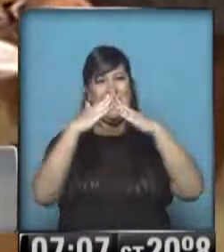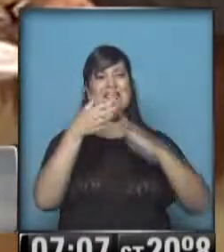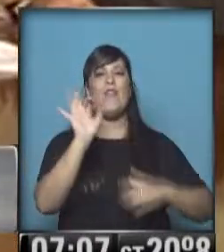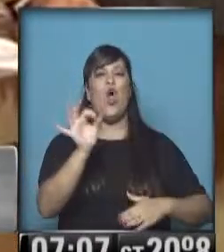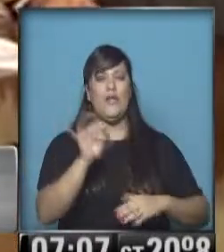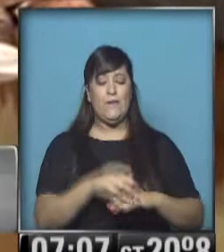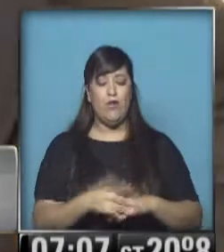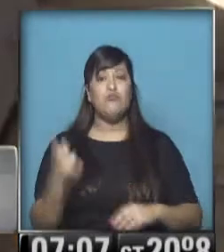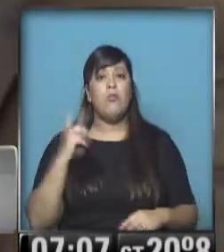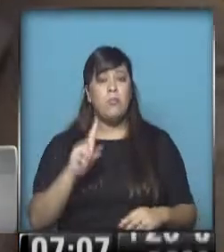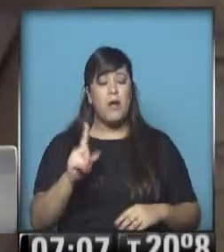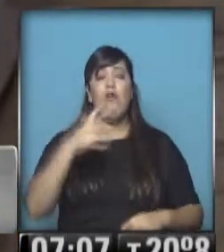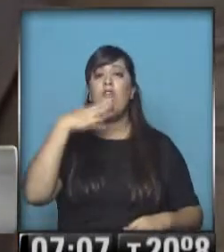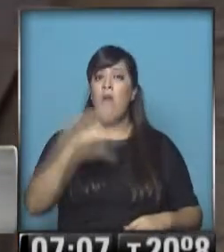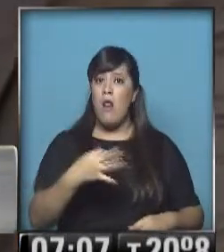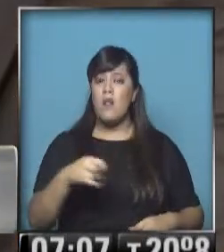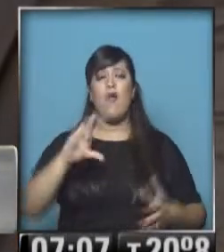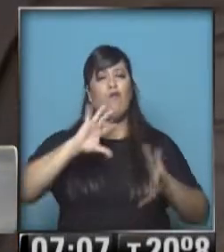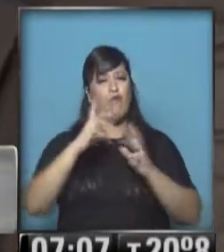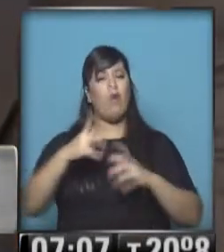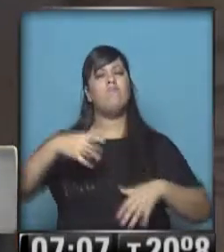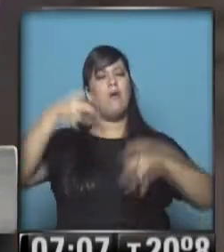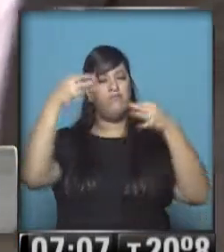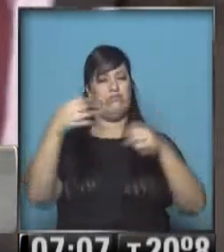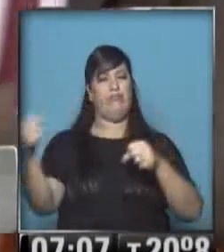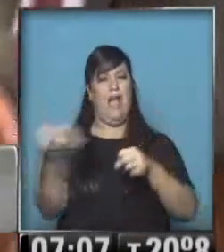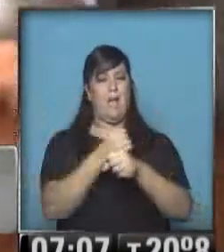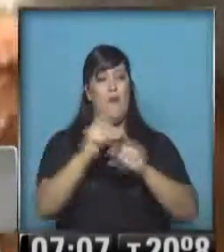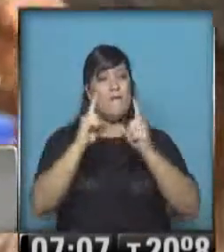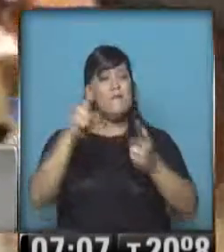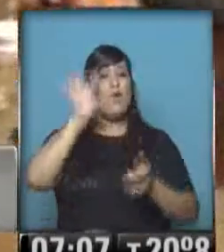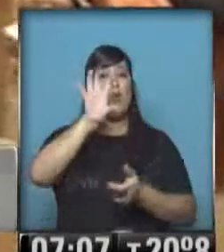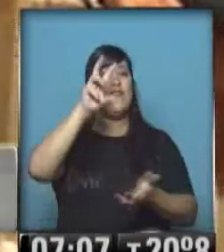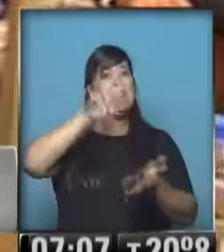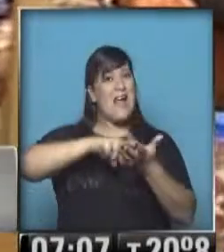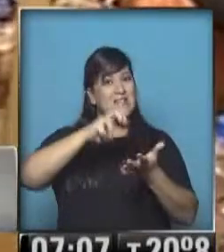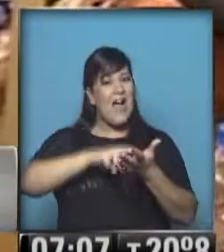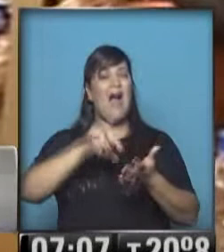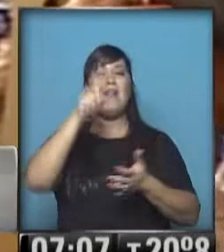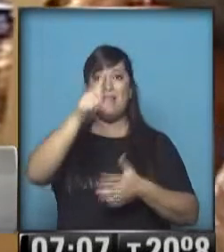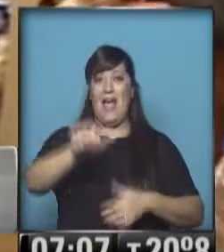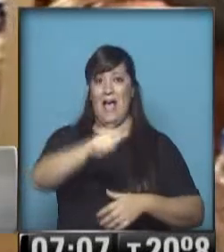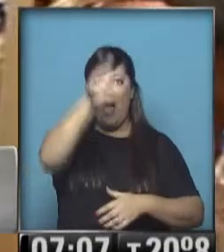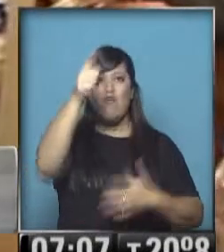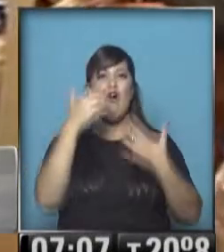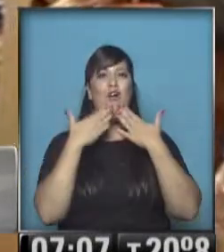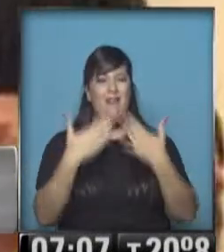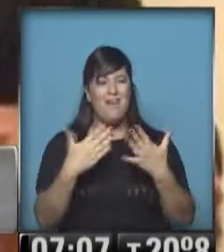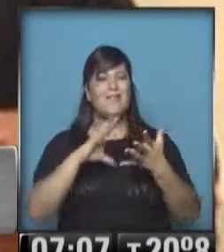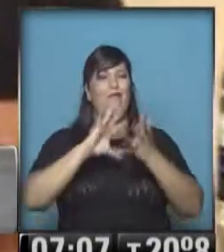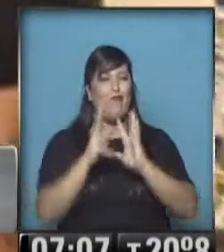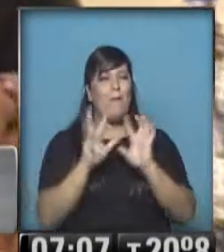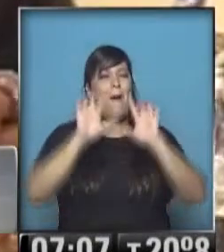que fue una manera de ratificar que lo que sucedió en Salta también es gracias al fortalecimiento de un